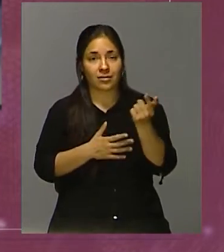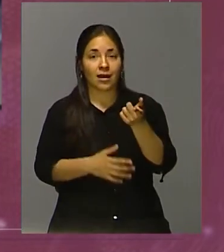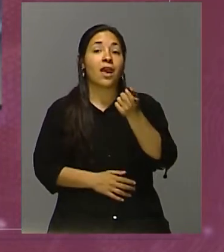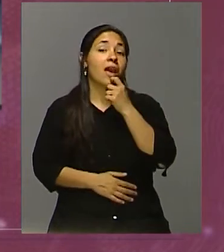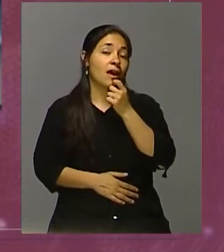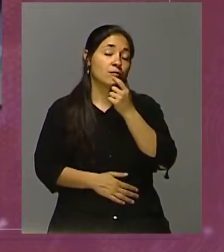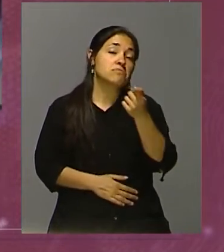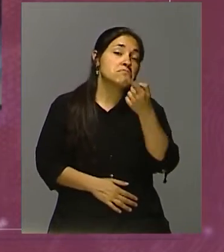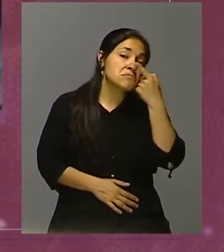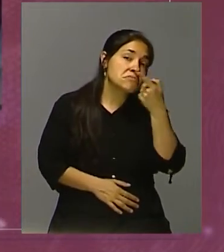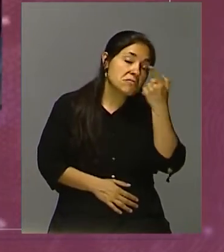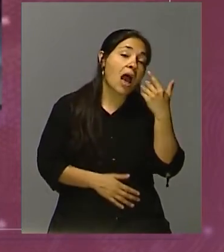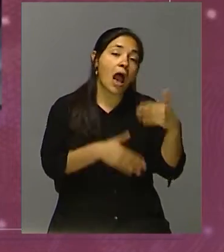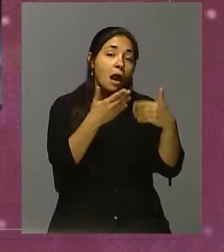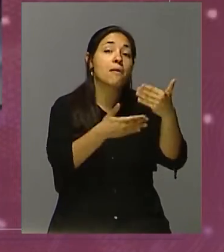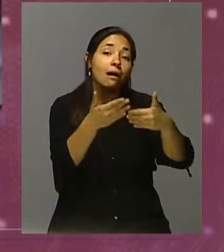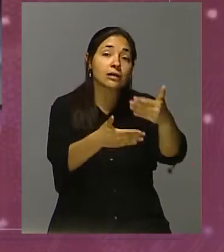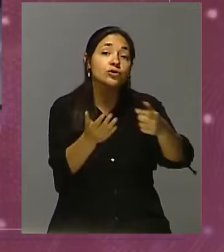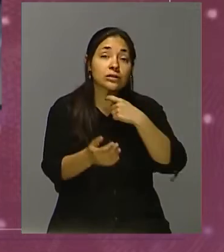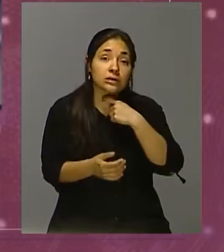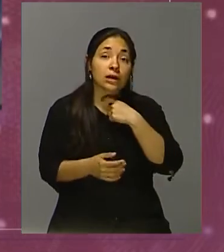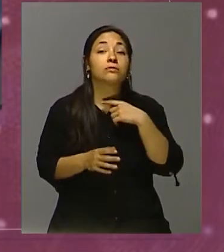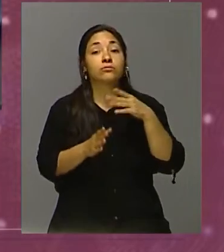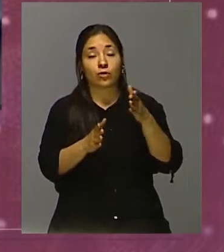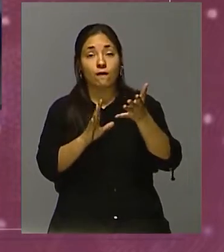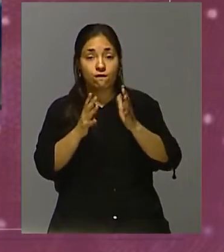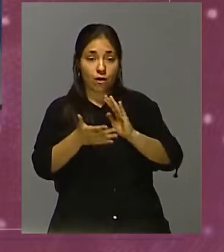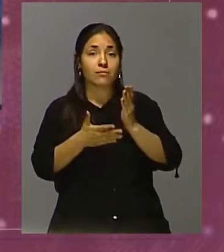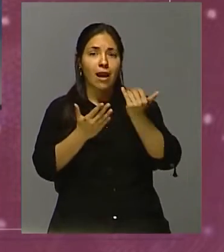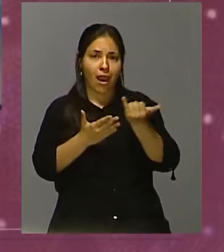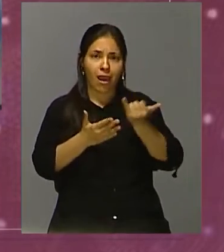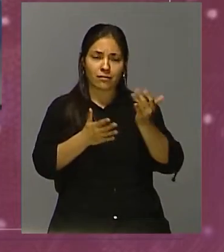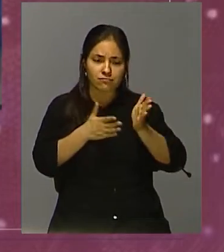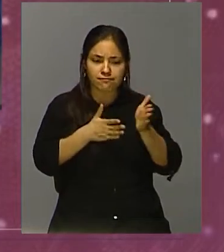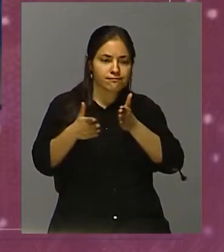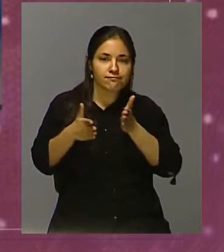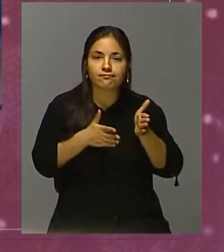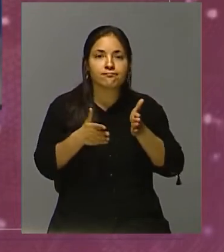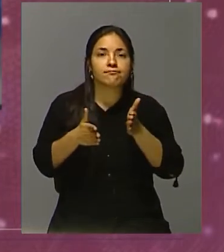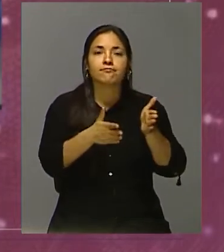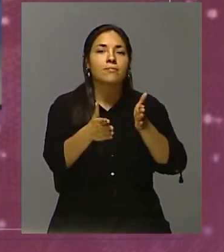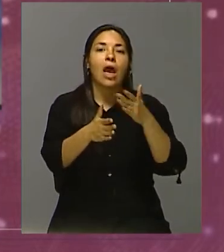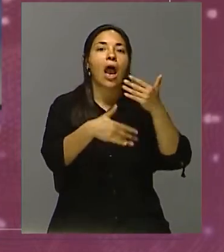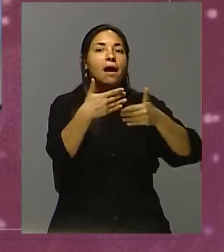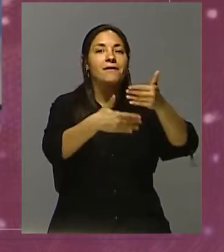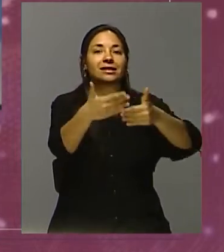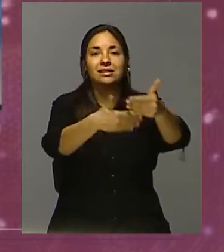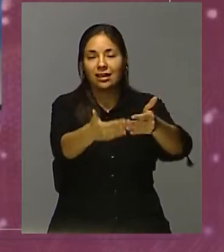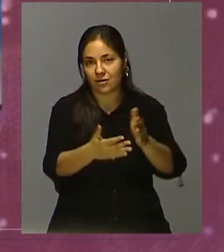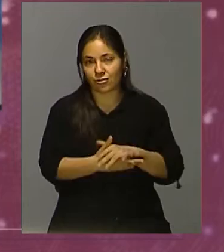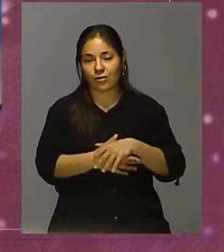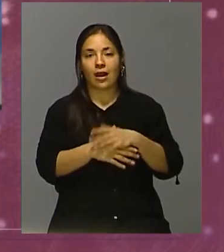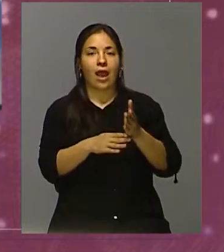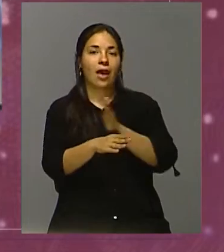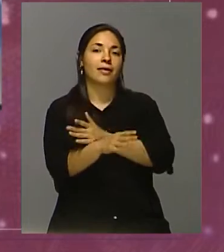interesa seguir avanzando, bueno, hay un camino gradual donde vos podés ir avanzando, te tendrás que